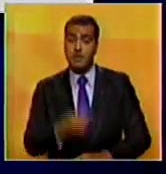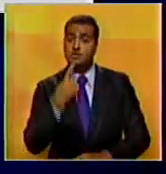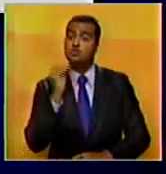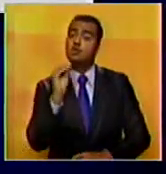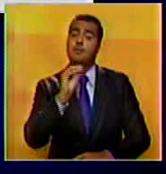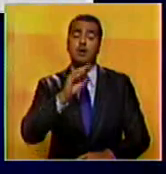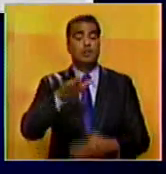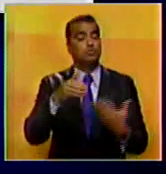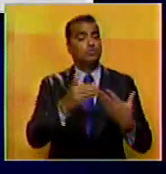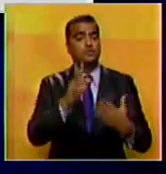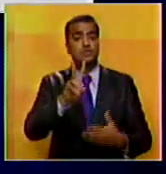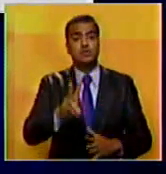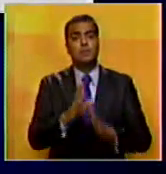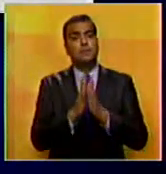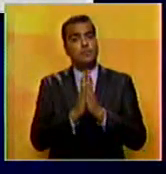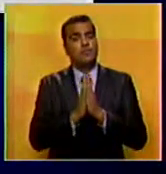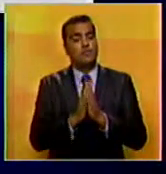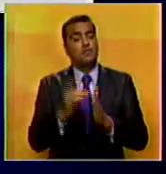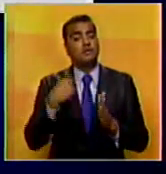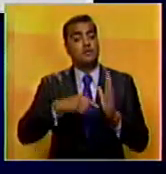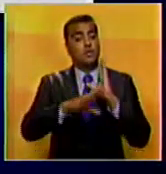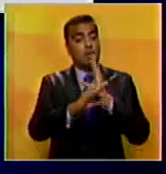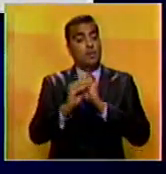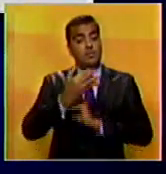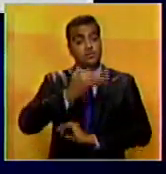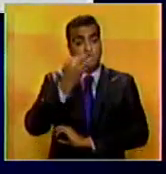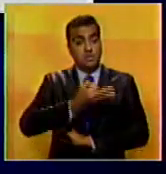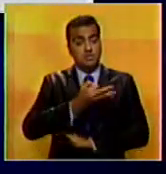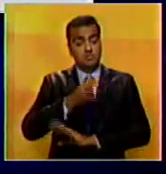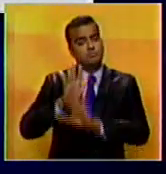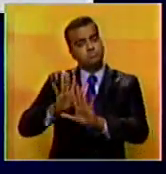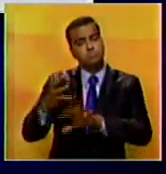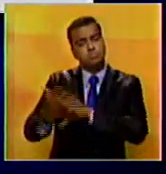hizo un llamado a todos los venezolanos a sostener un debate serio para detener la violencia en todo el país.